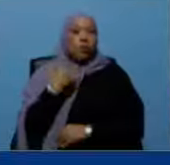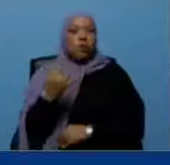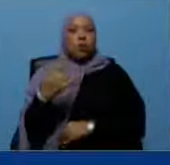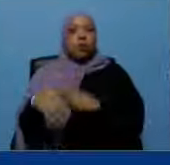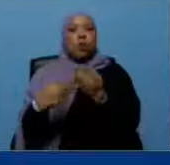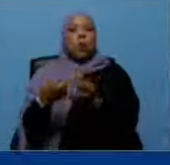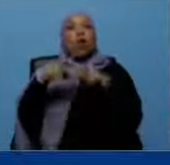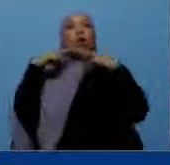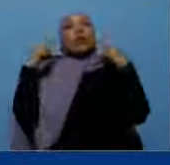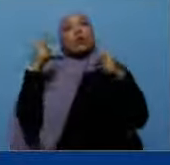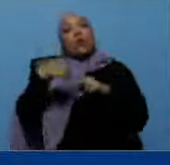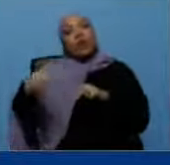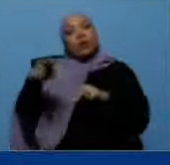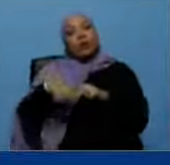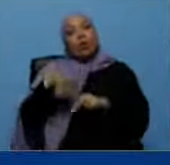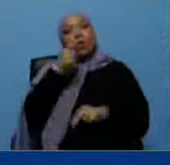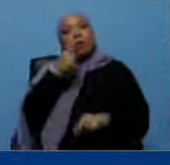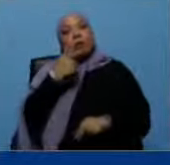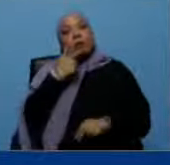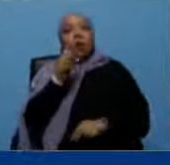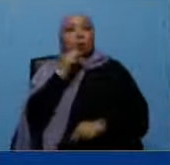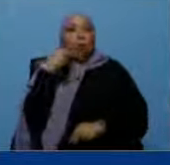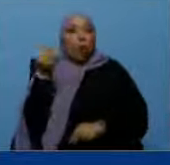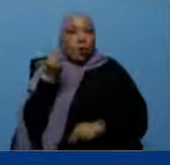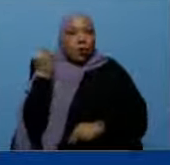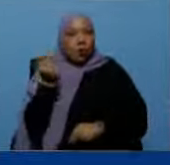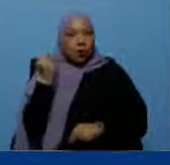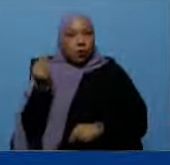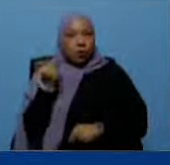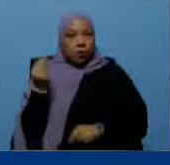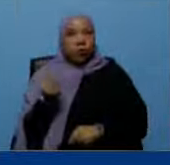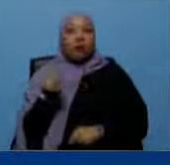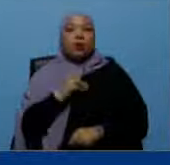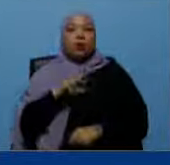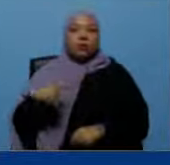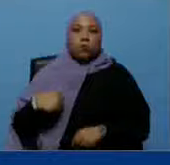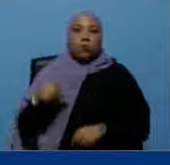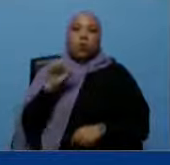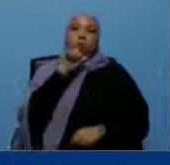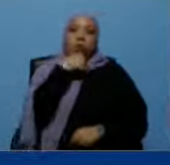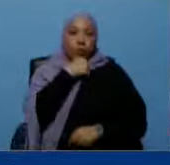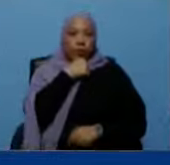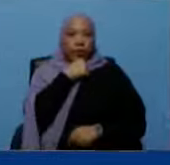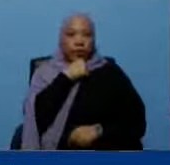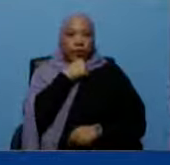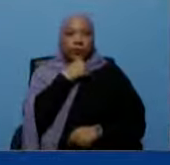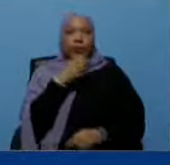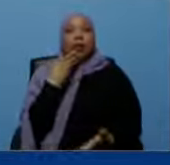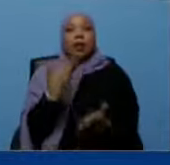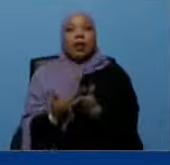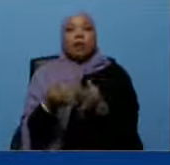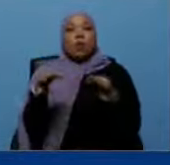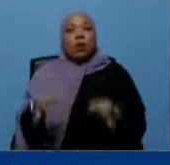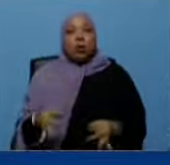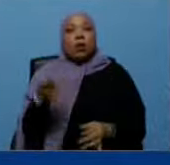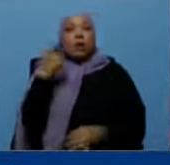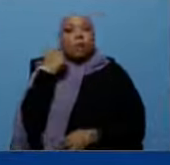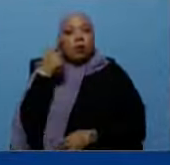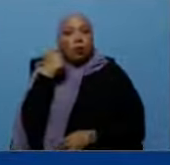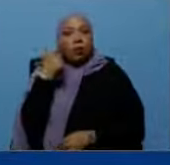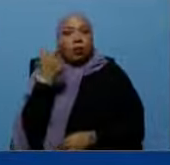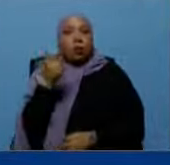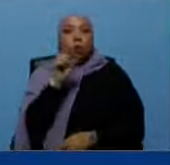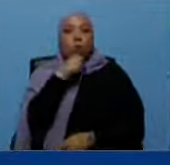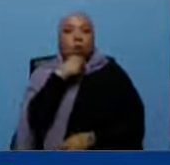la sonrisa a nuestros niños, niñas, adolescentes y sobre todo, presidente, a nuestros adultos mayores. Gracias porque siempre está pendiente de